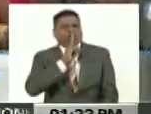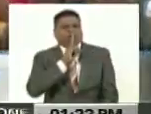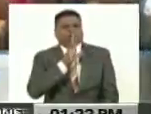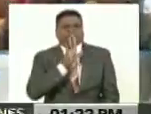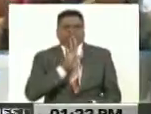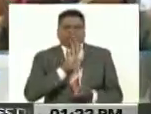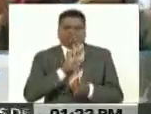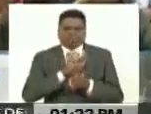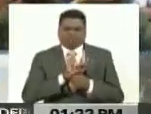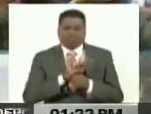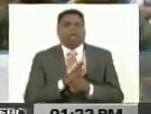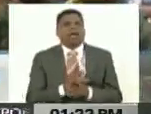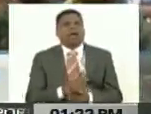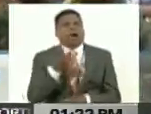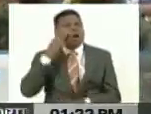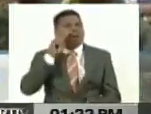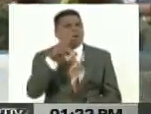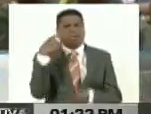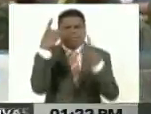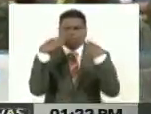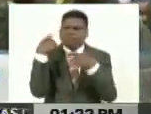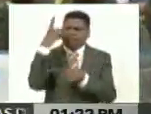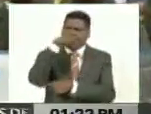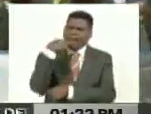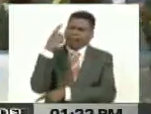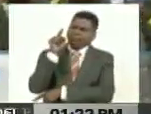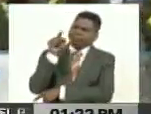Y hoy nosotros podemos verlos a la cara a todos ellos.